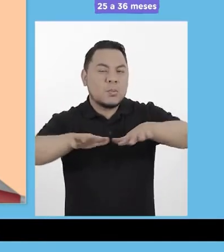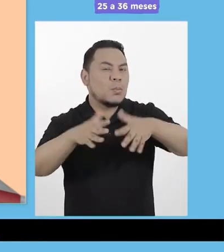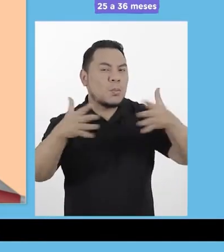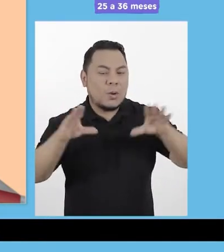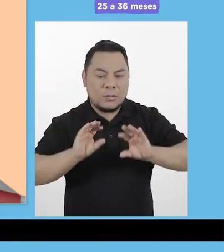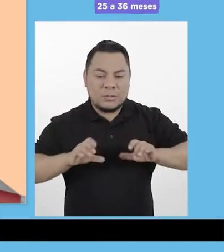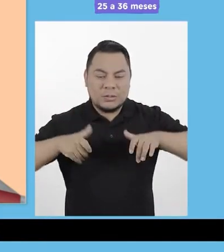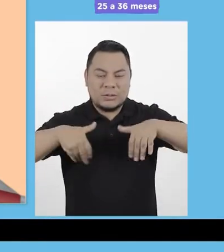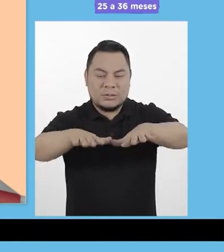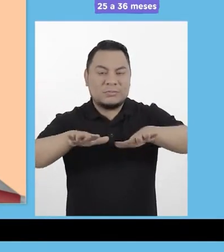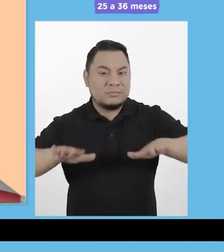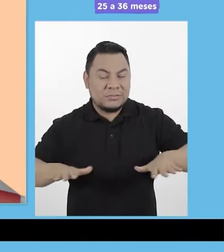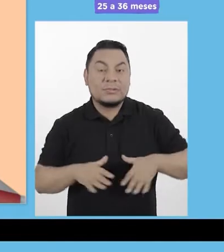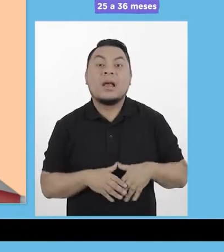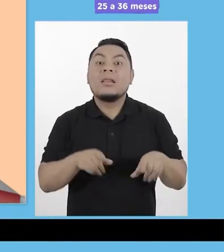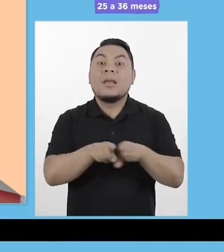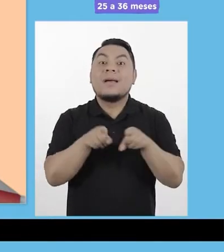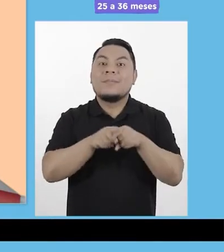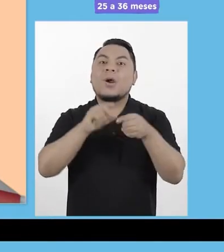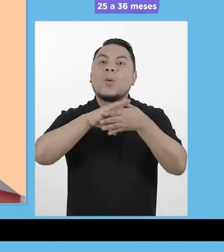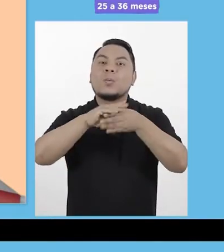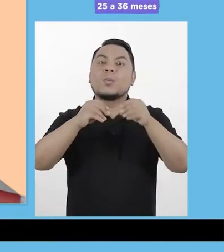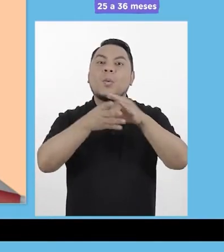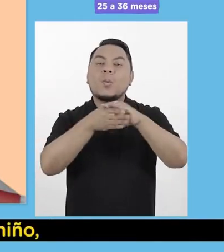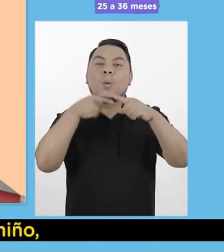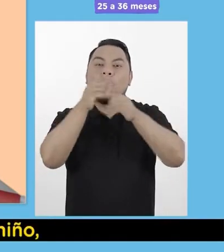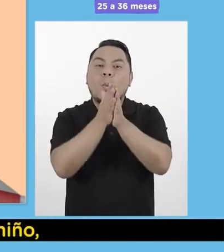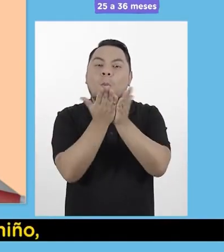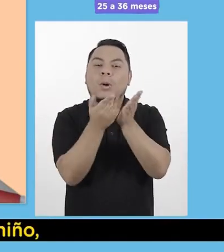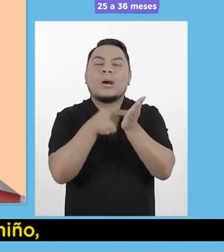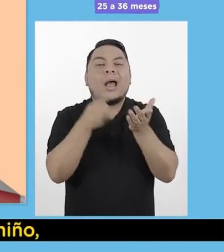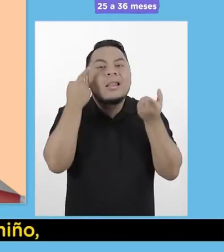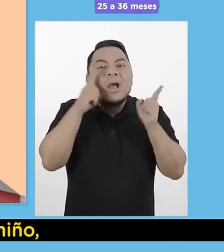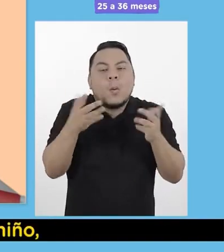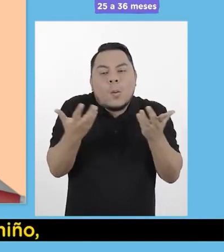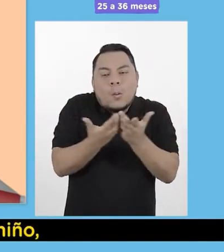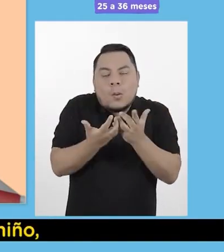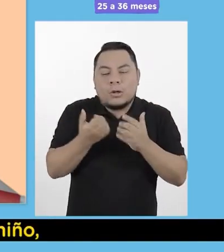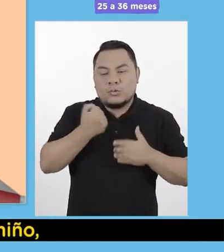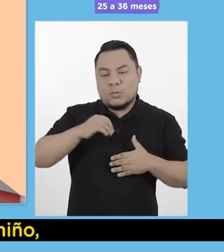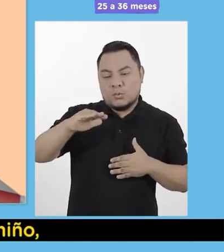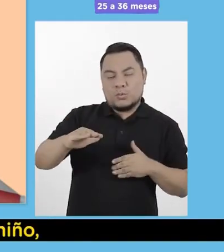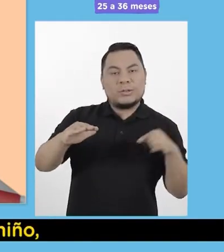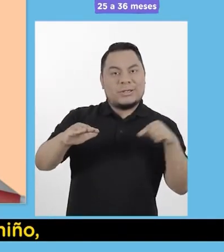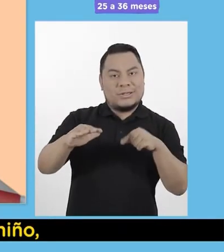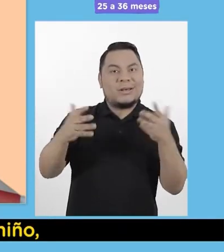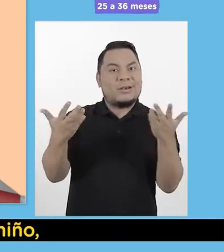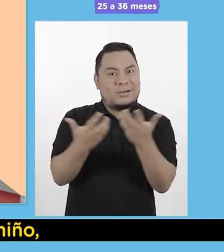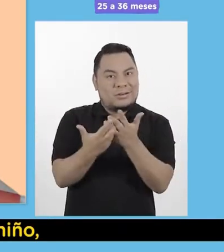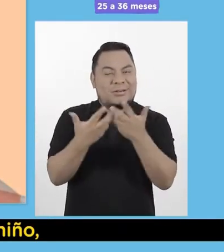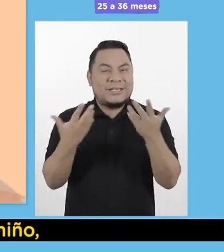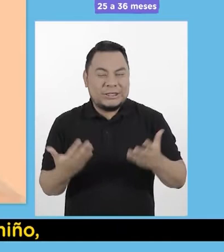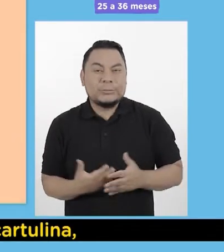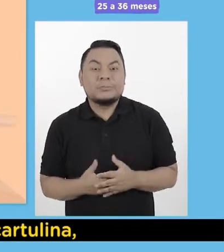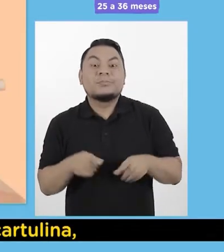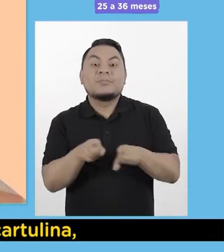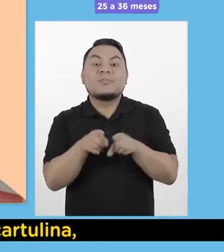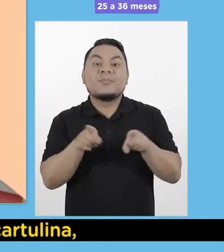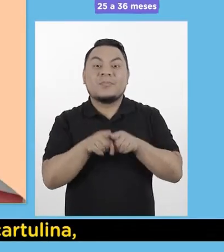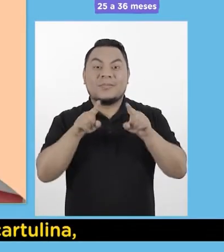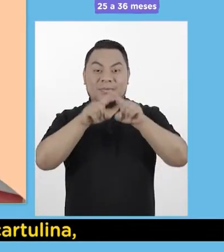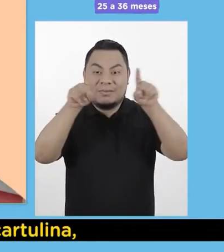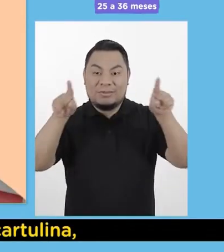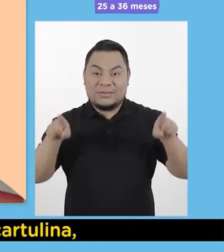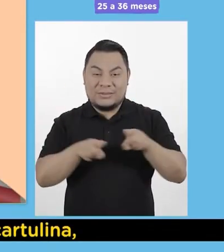o estera. Además, un cuento, acorde a la edad de la niña o el niño.